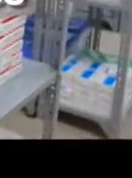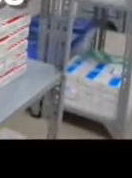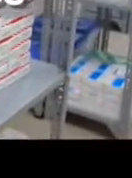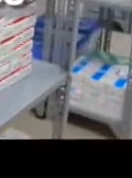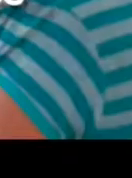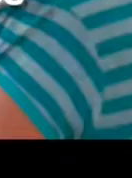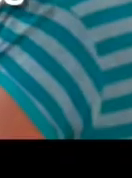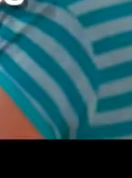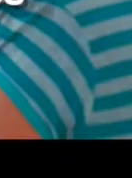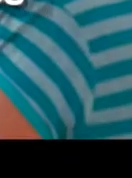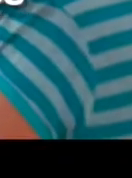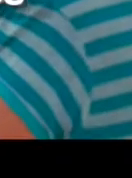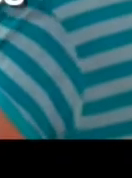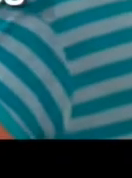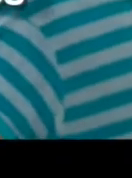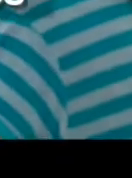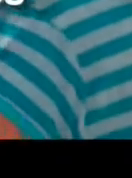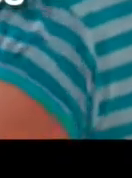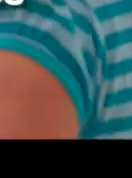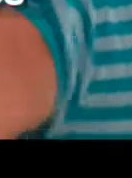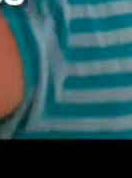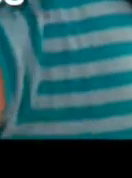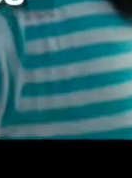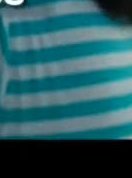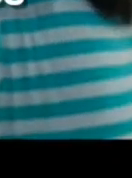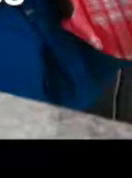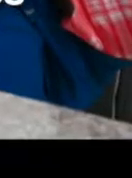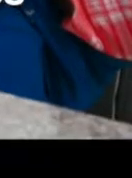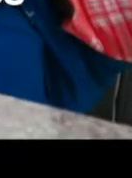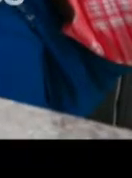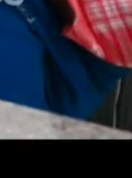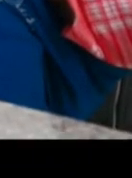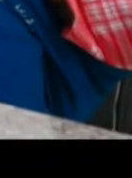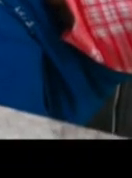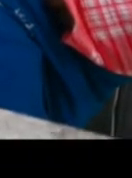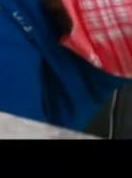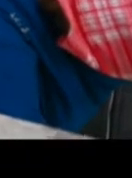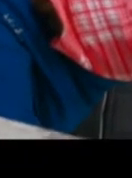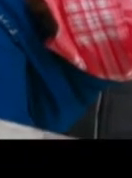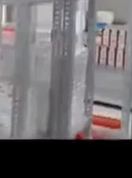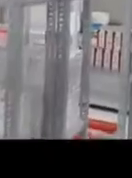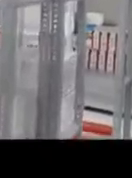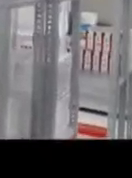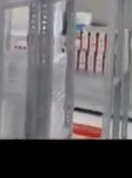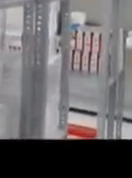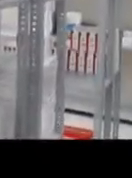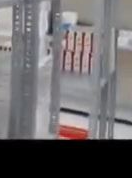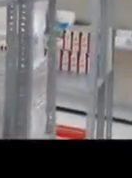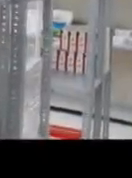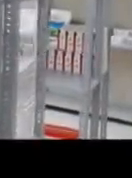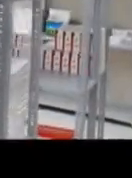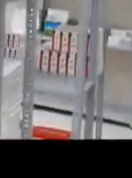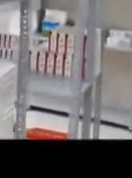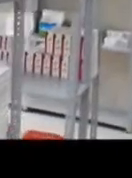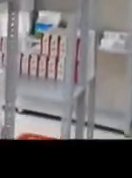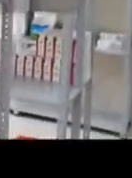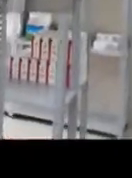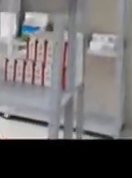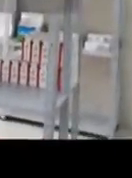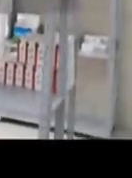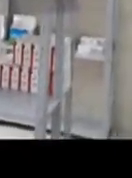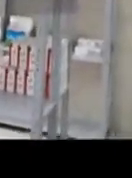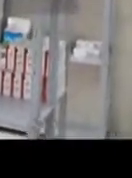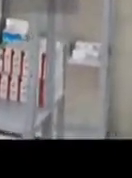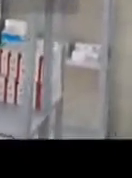año 2017 es de 318 2 millones de dólares lo que representa un incremento del 14